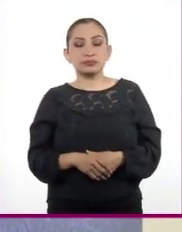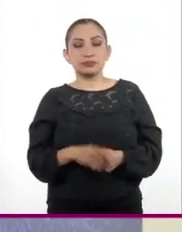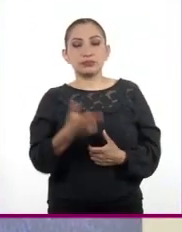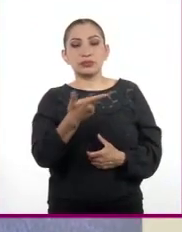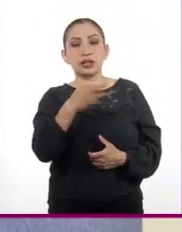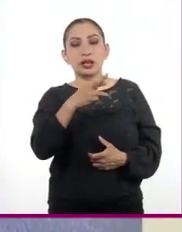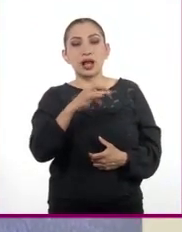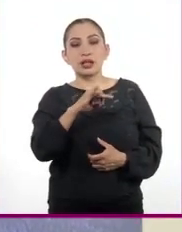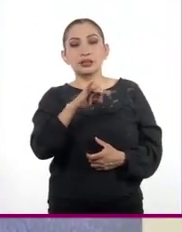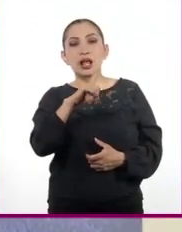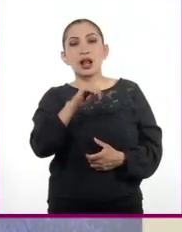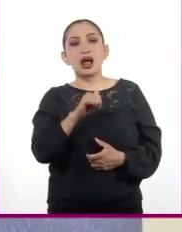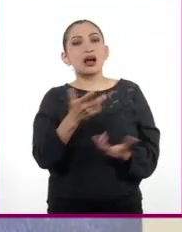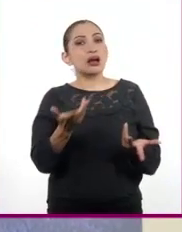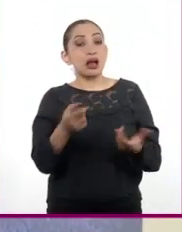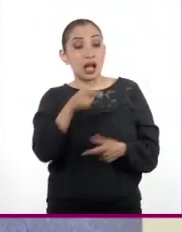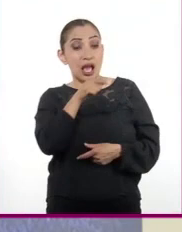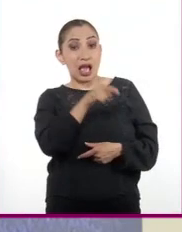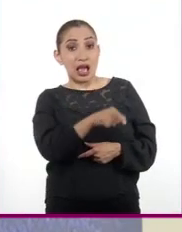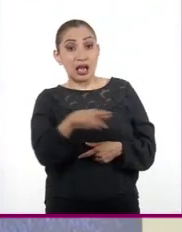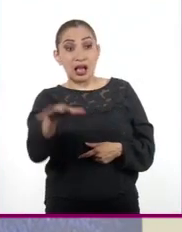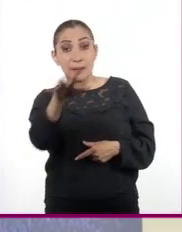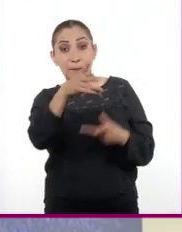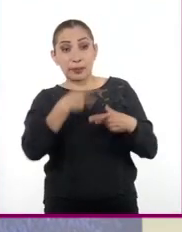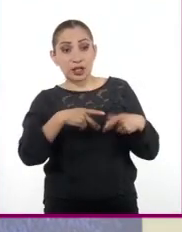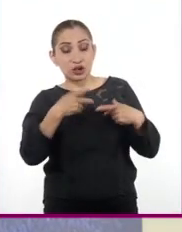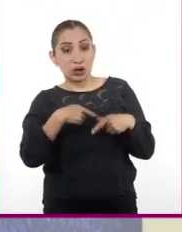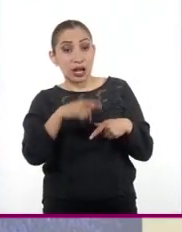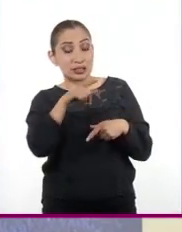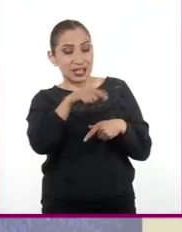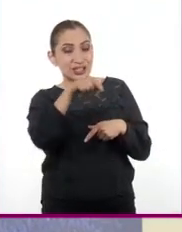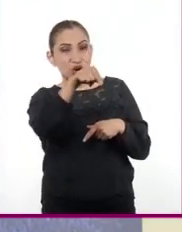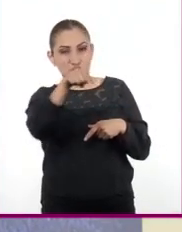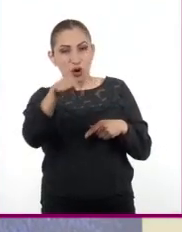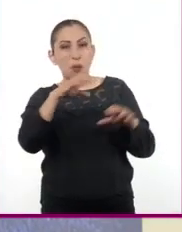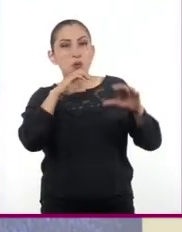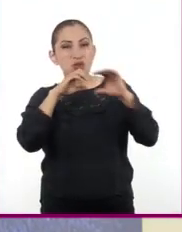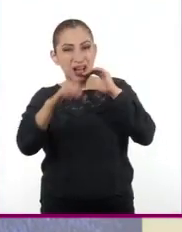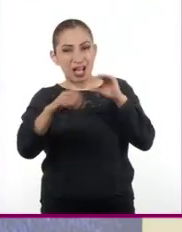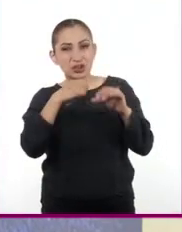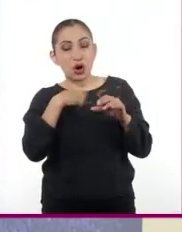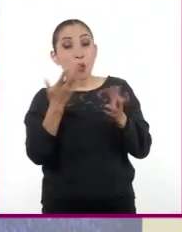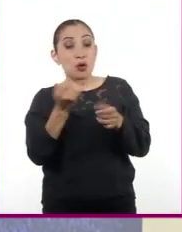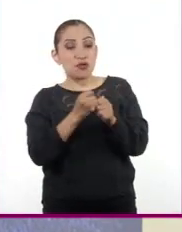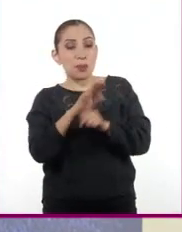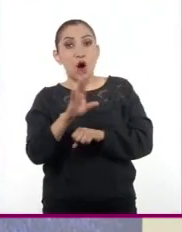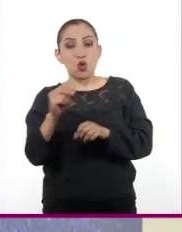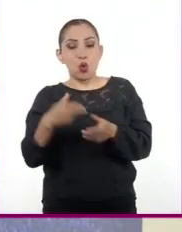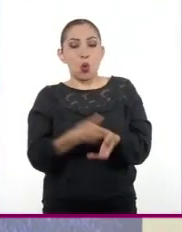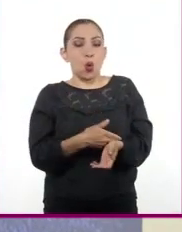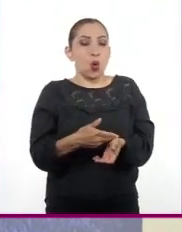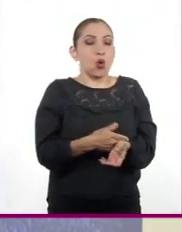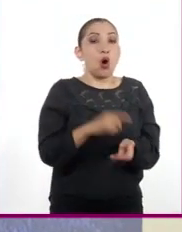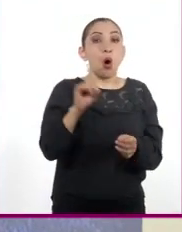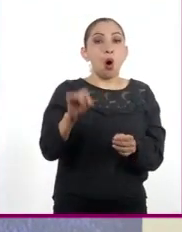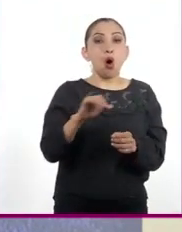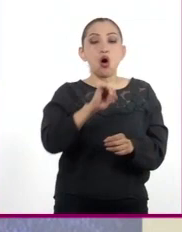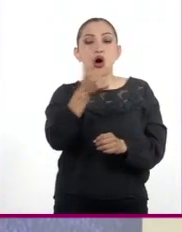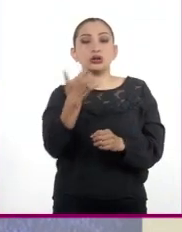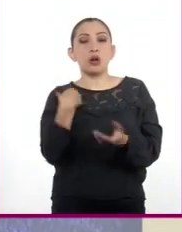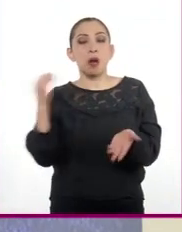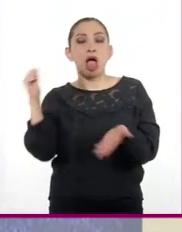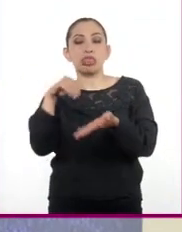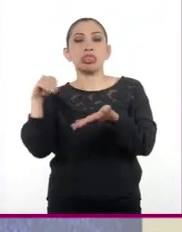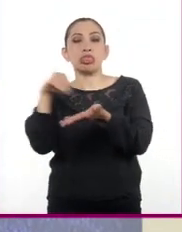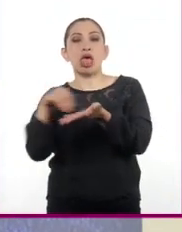Graciela, ¿qué repercusiones tiene la sociedad que los medios de comunicación oculten información, tergiversen los hechos o ejerzan